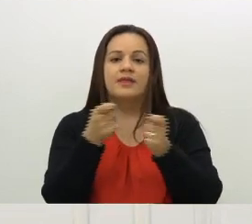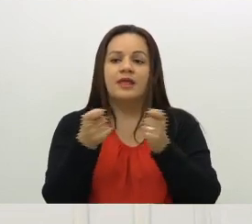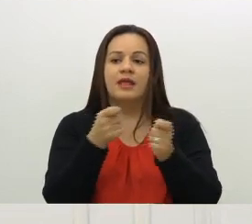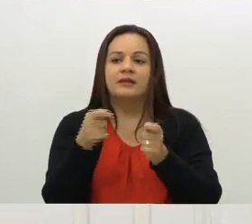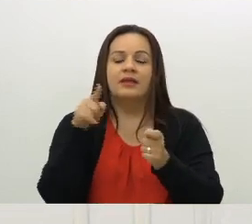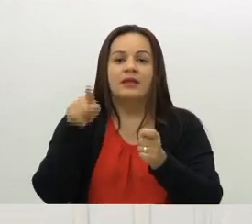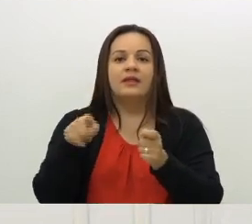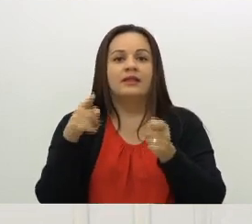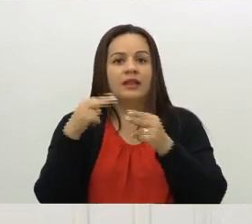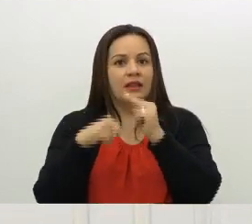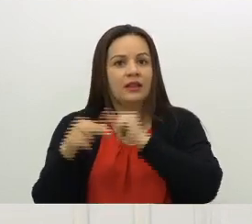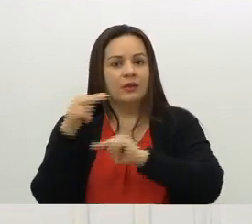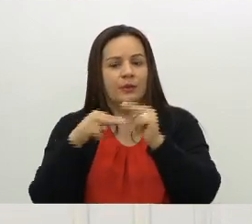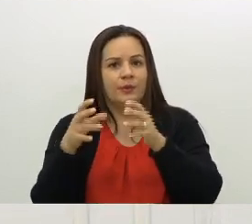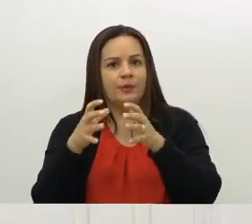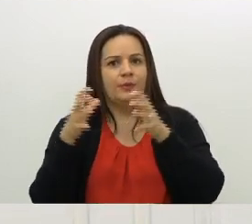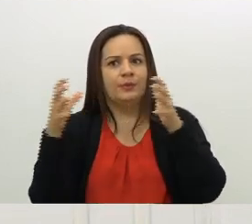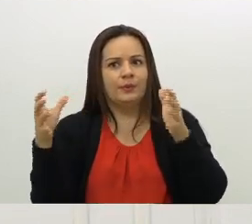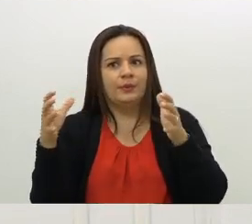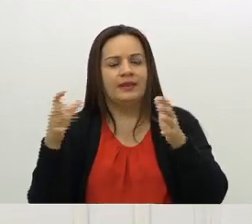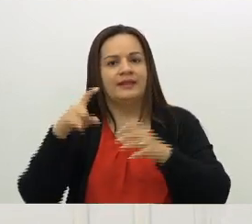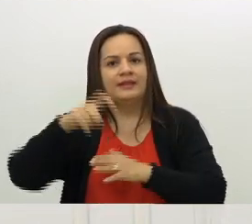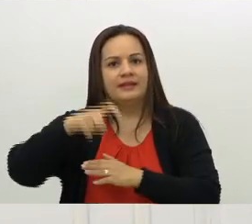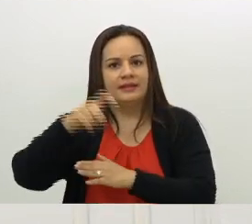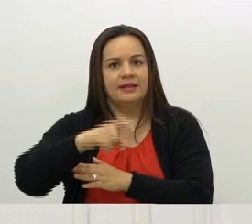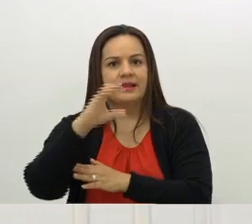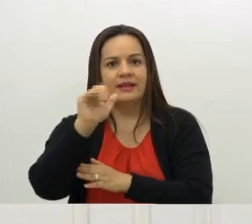ingenio gigante en la que se necesitaba caña,